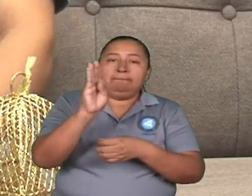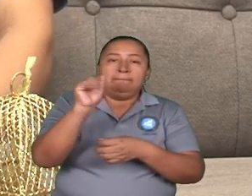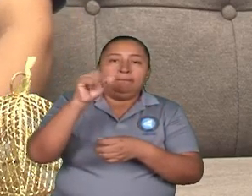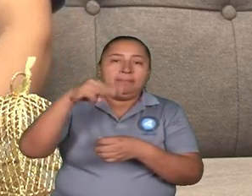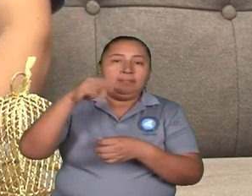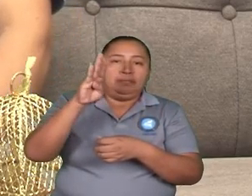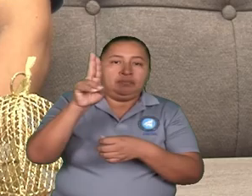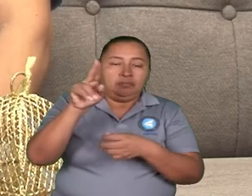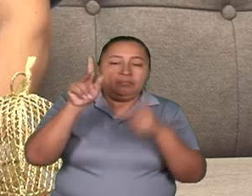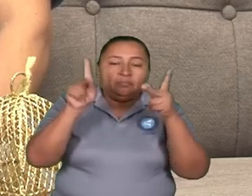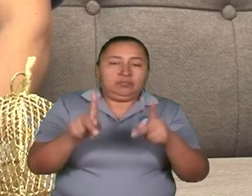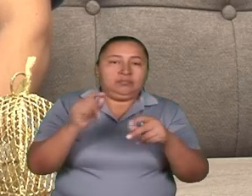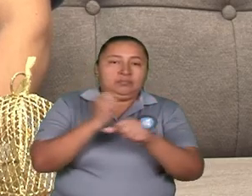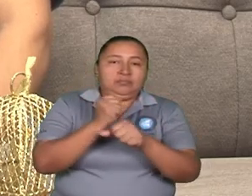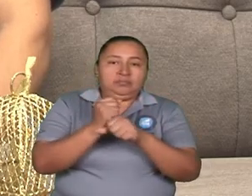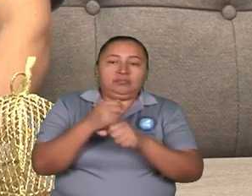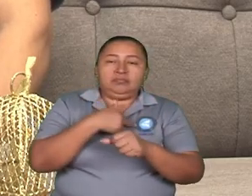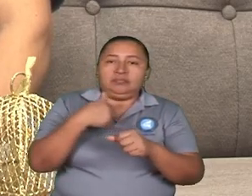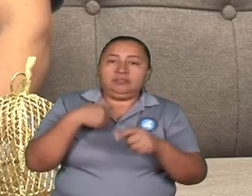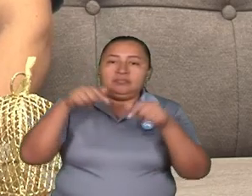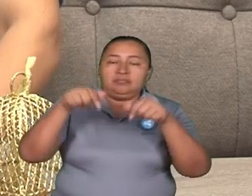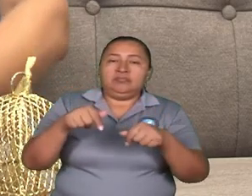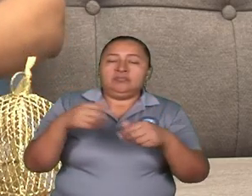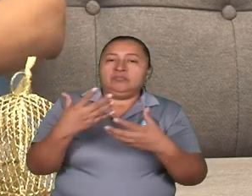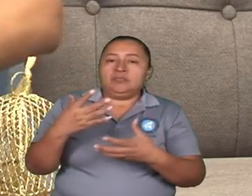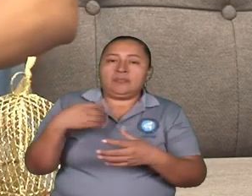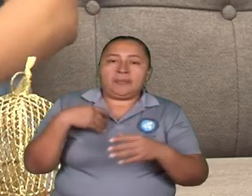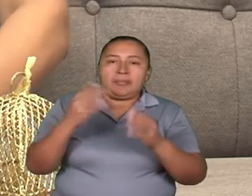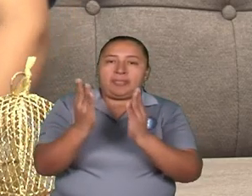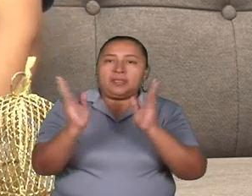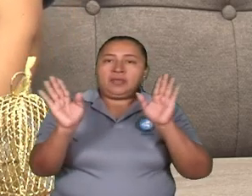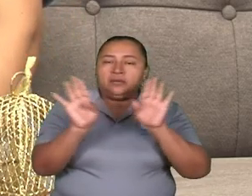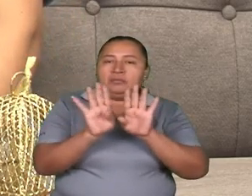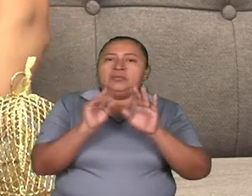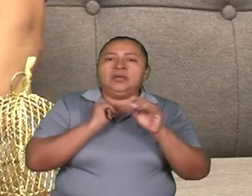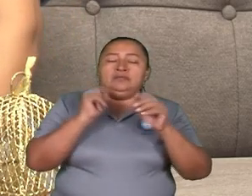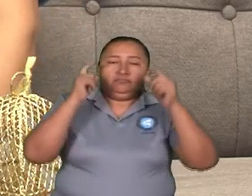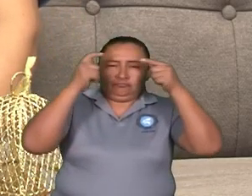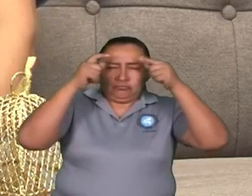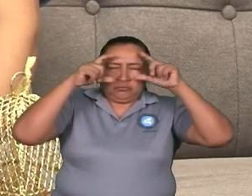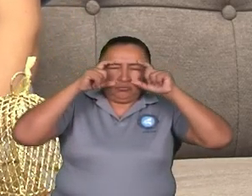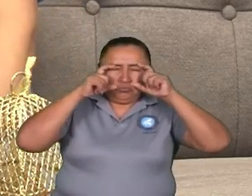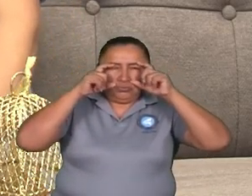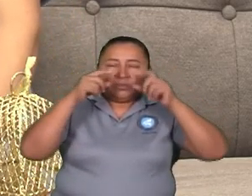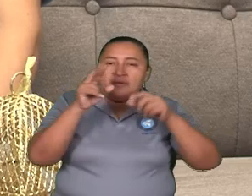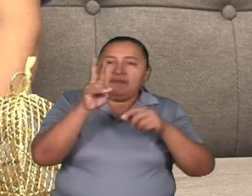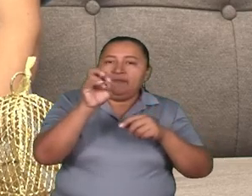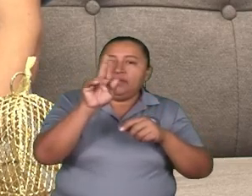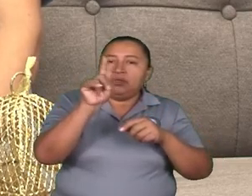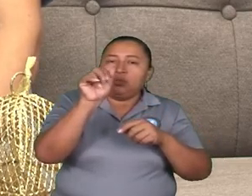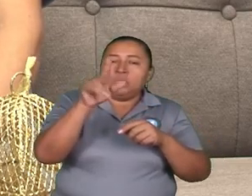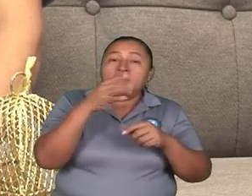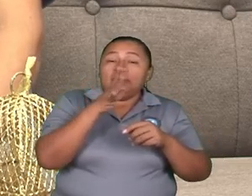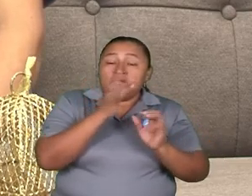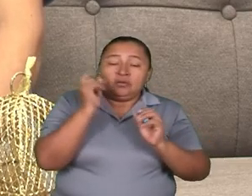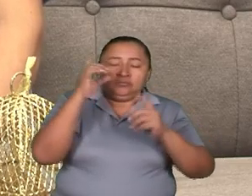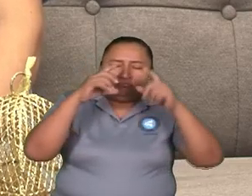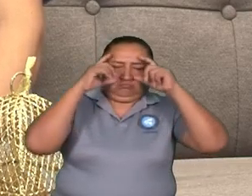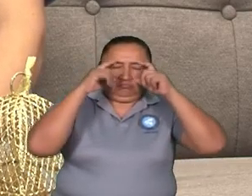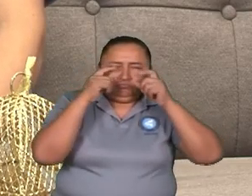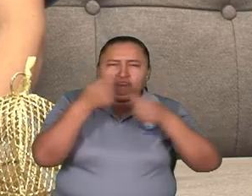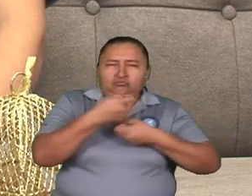ahí también, cómo estábamos con el stand de Nicaragua que estuvo presente y que también estuvo bien